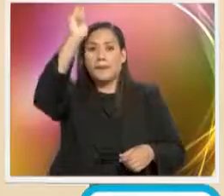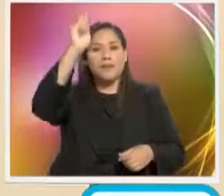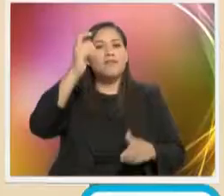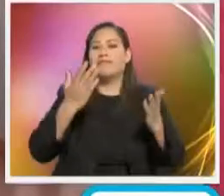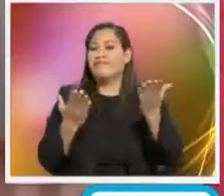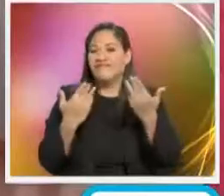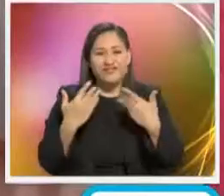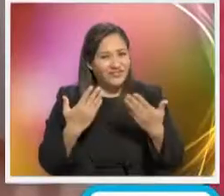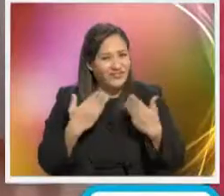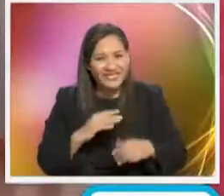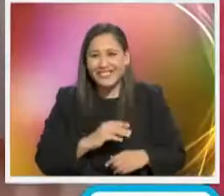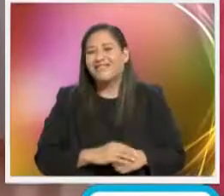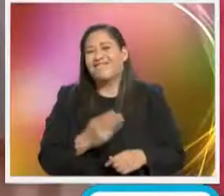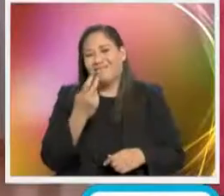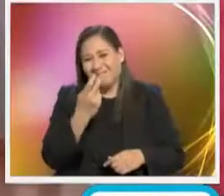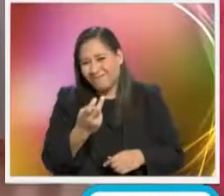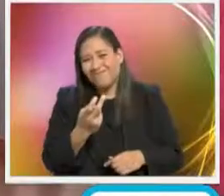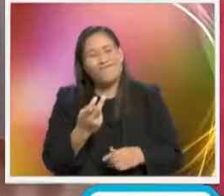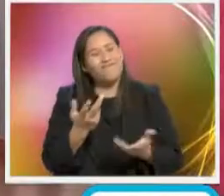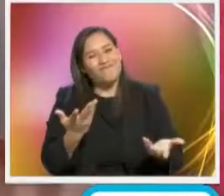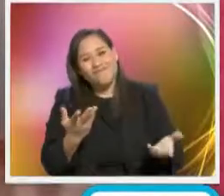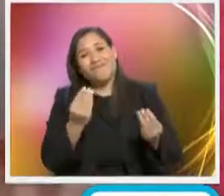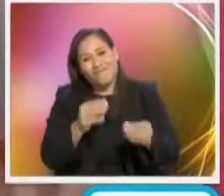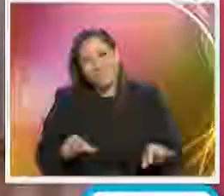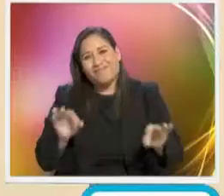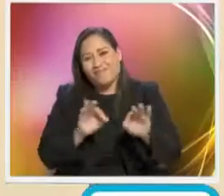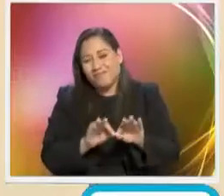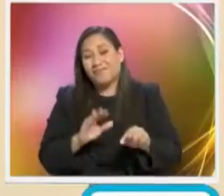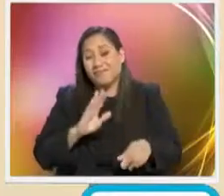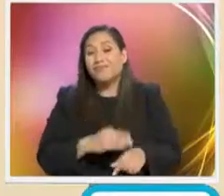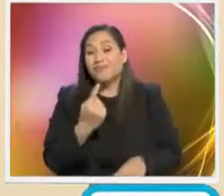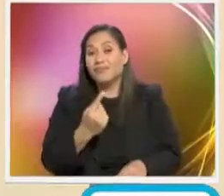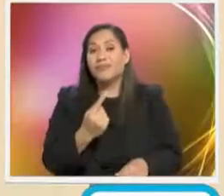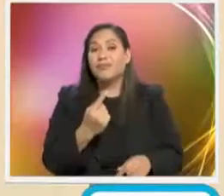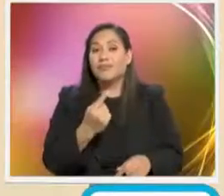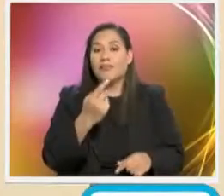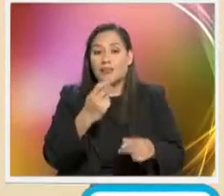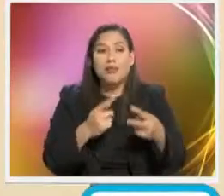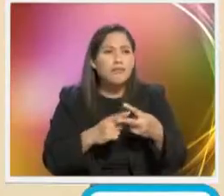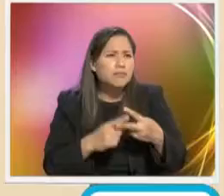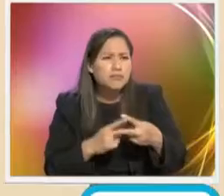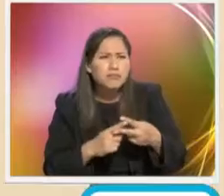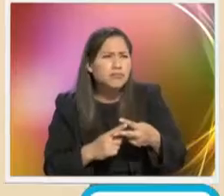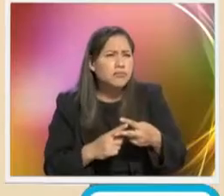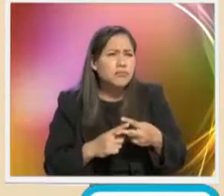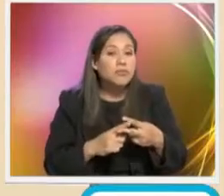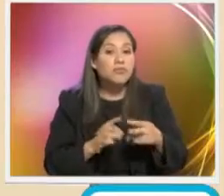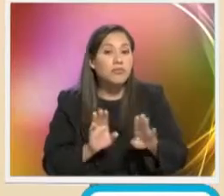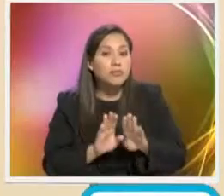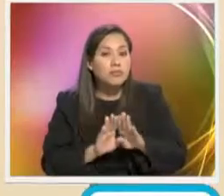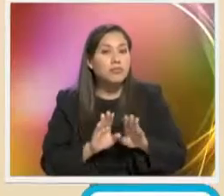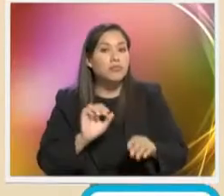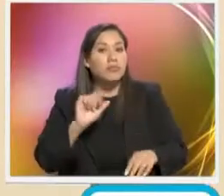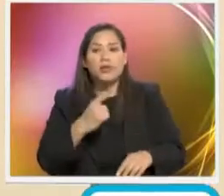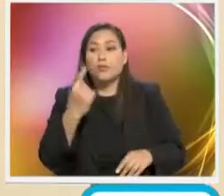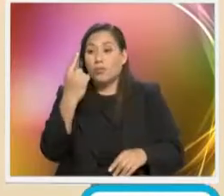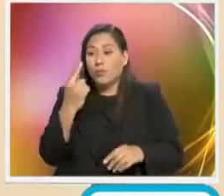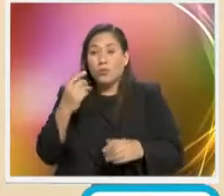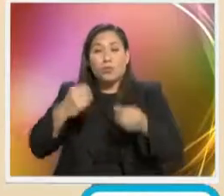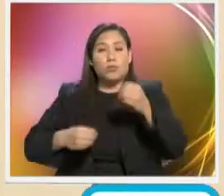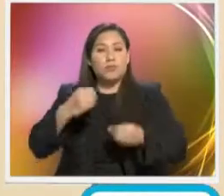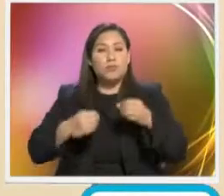la calificación. Eso es bastante importante, porque se hace una fórmula matemática y de alguna manera tener a un